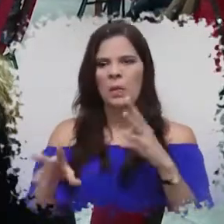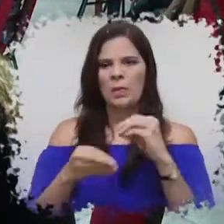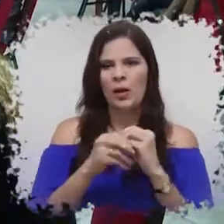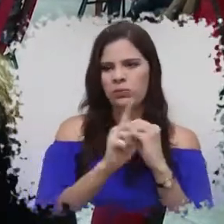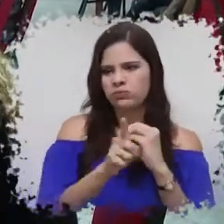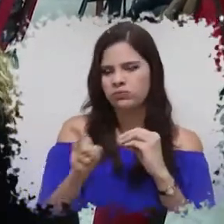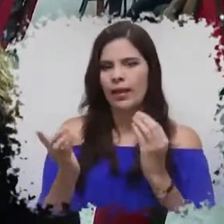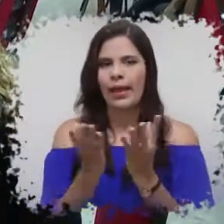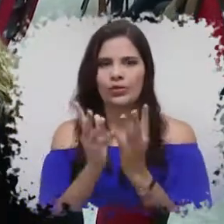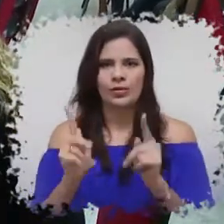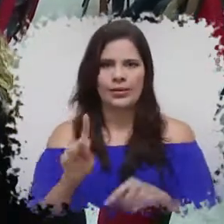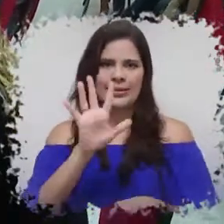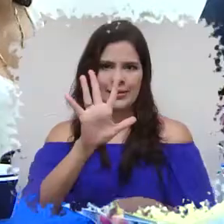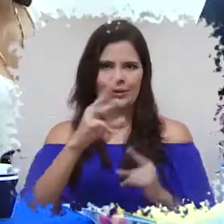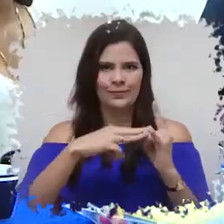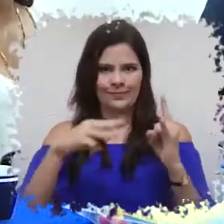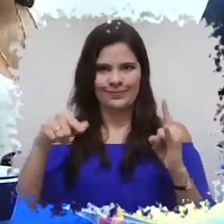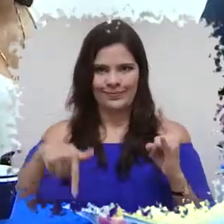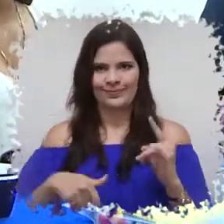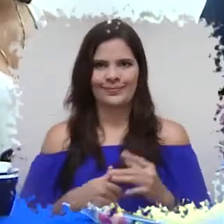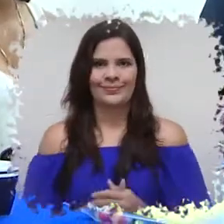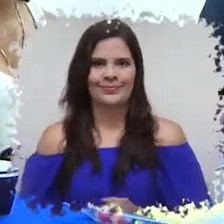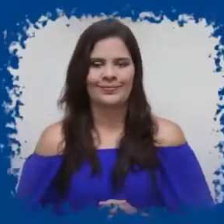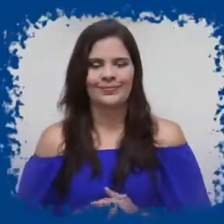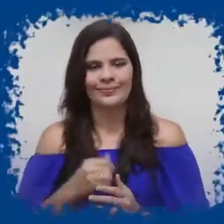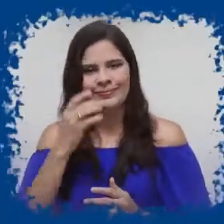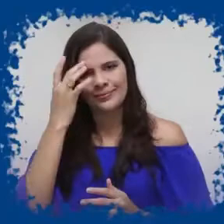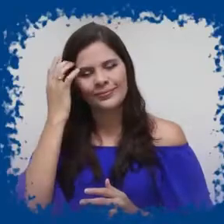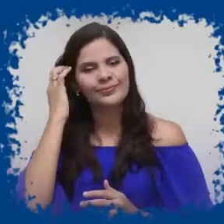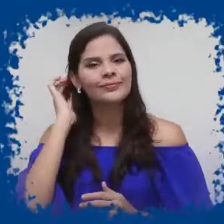participaron 5 estudiantes de nuestra Casa de Estudios Superiores.